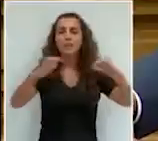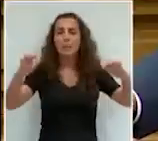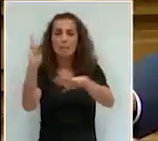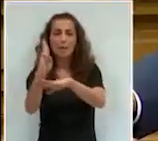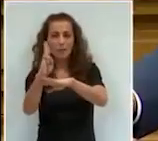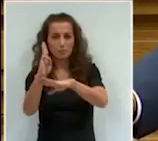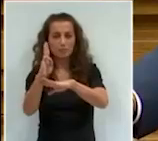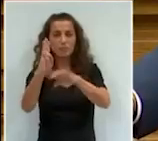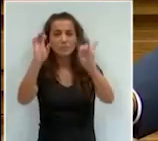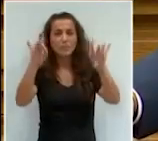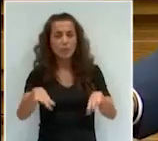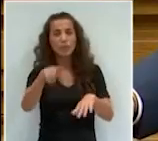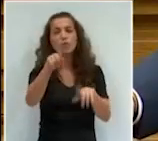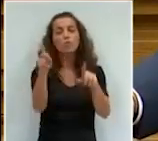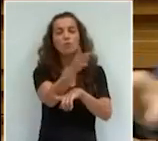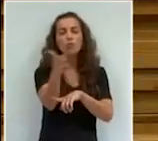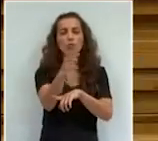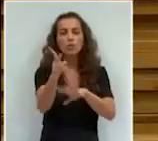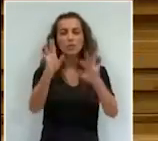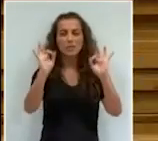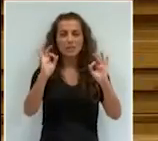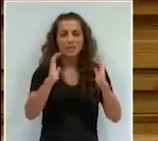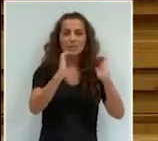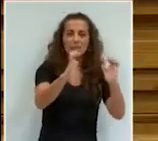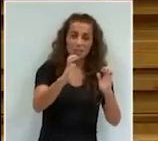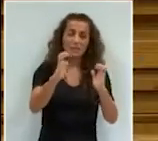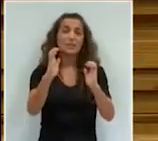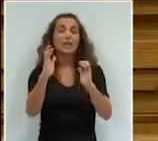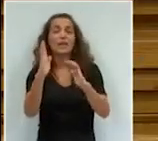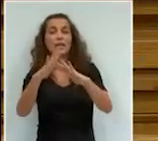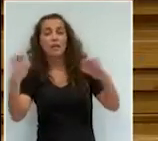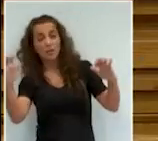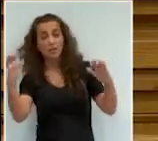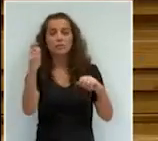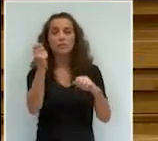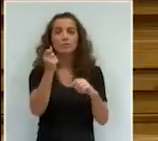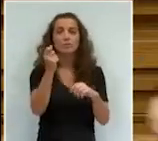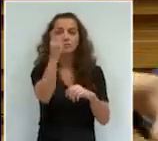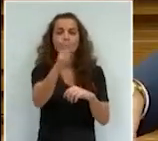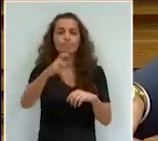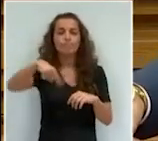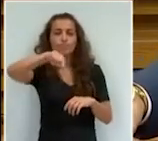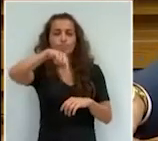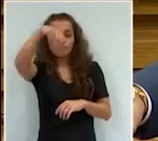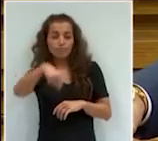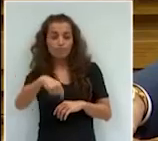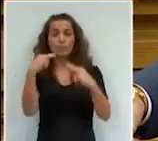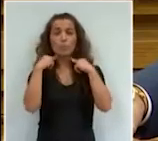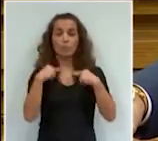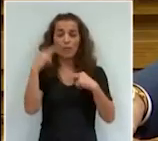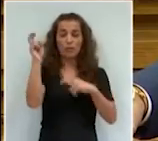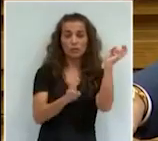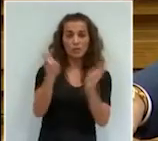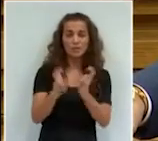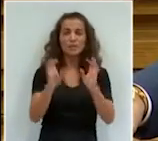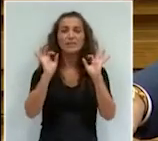así el líder de los populares en la región ha insistido en preguntar a paje qué tiene pensado hacer para frenar esta situación que según Núñez aonda en